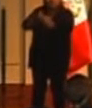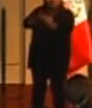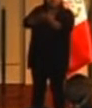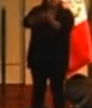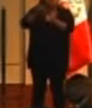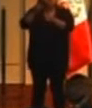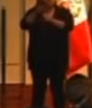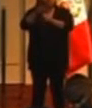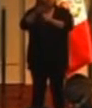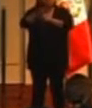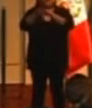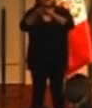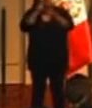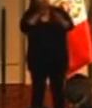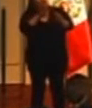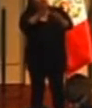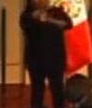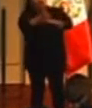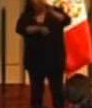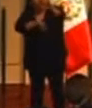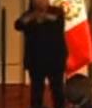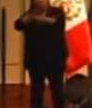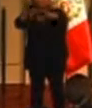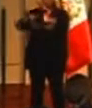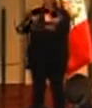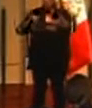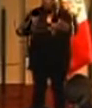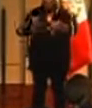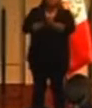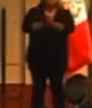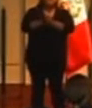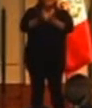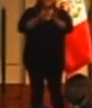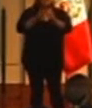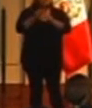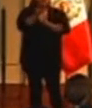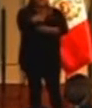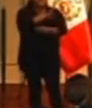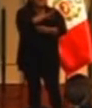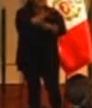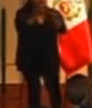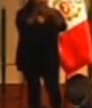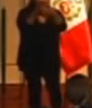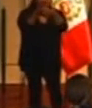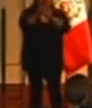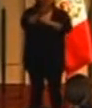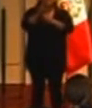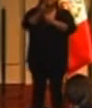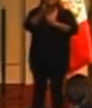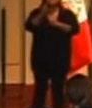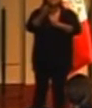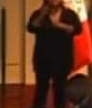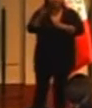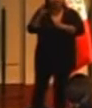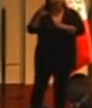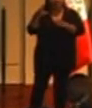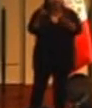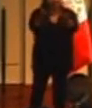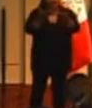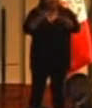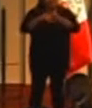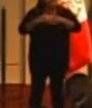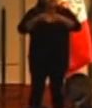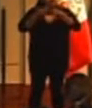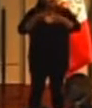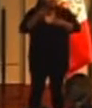otros distritos también. Y estas fiscalías distritales nos dan a nosotros la certeza